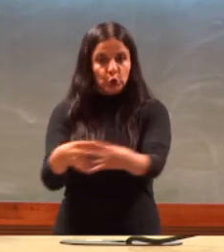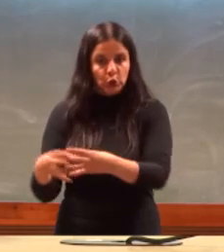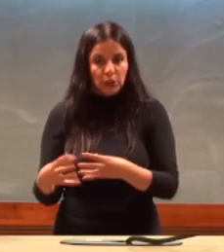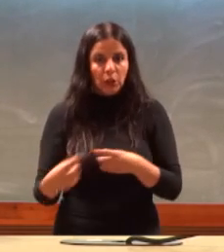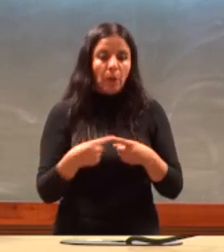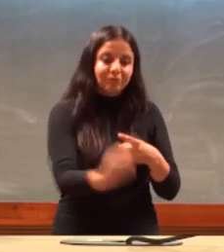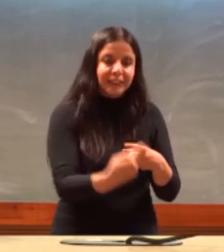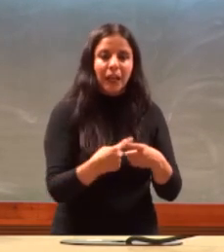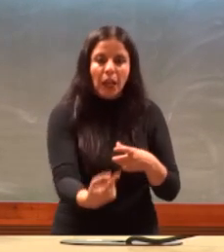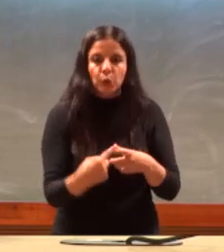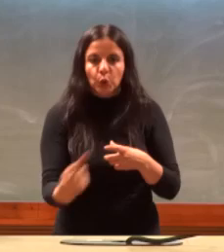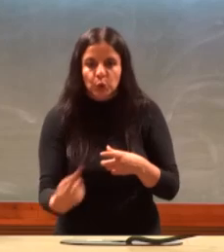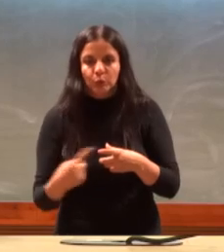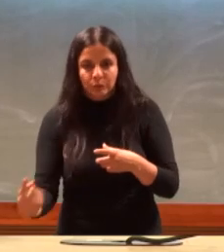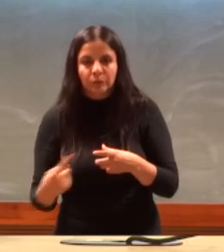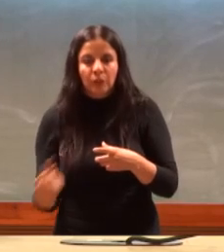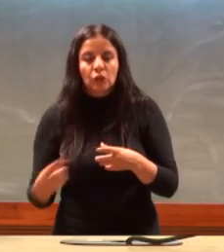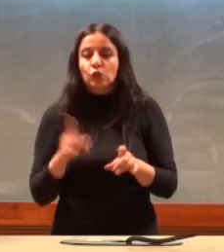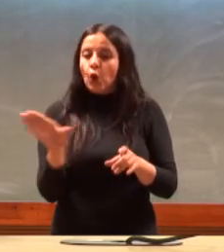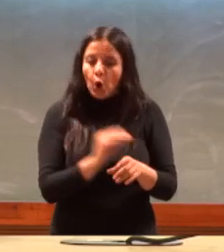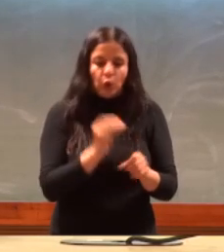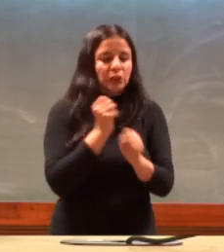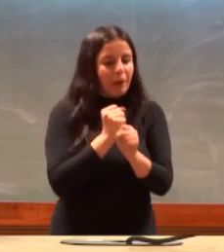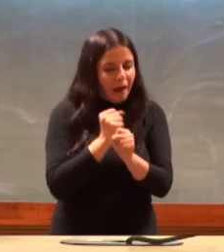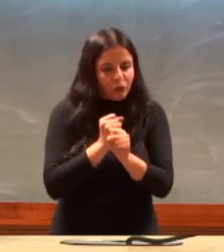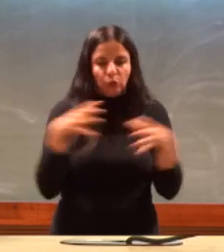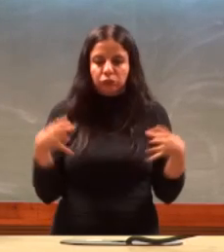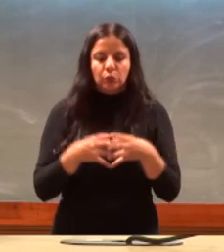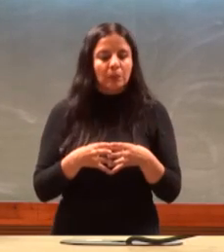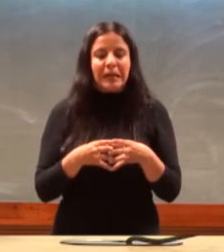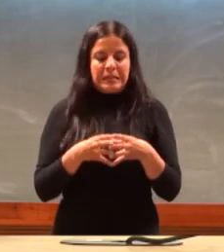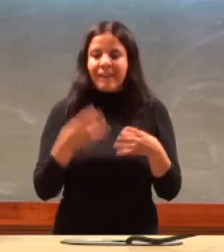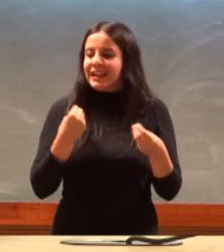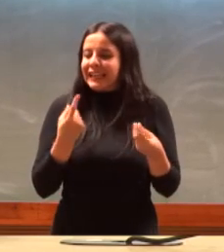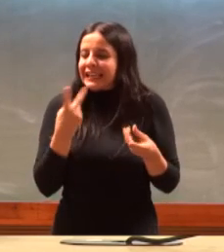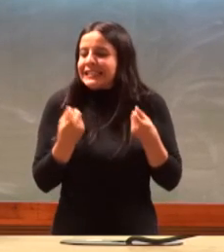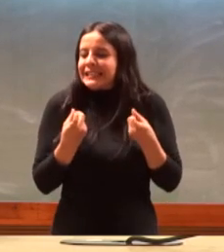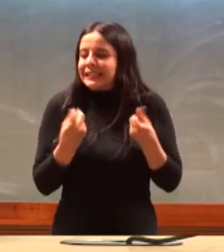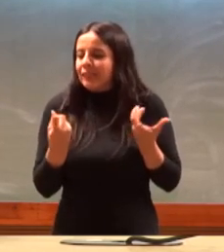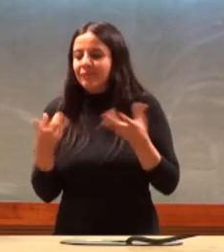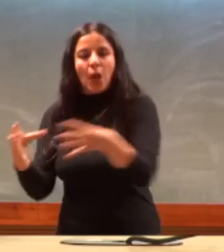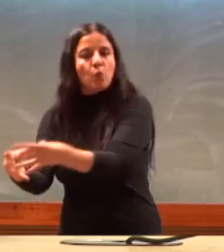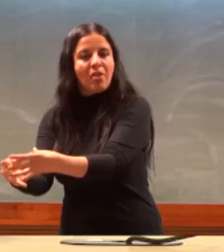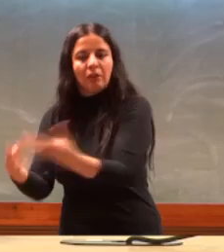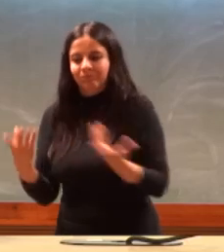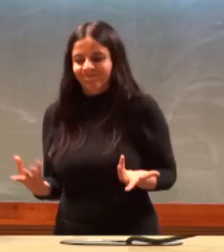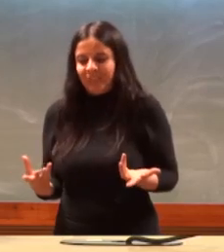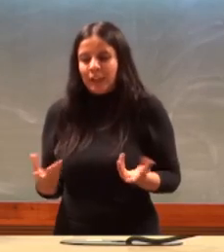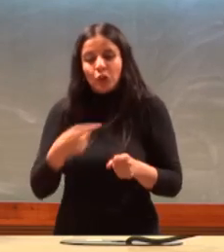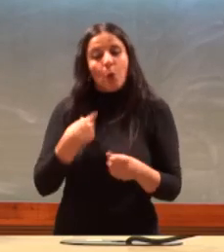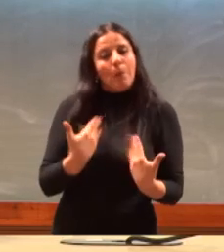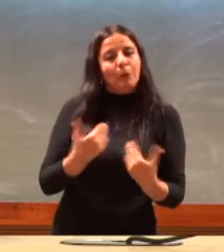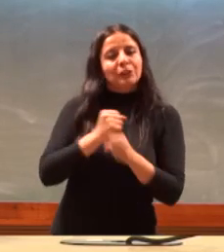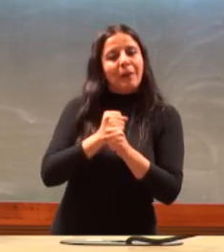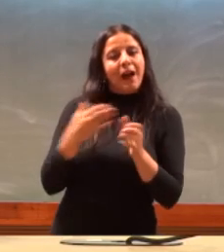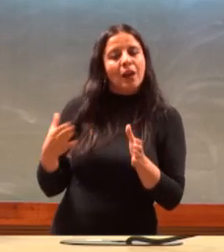todos trabajando juntos que podamos definir qué qué están demandando las comunidades qué podemos ofrecer nosotros Cómo podemos trabajar juntos todos en